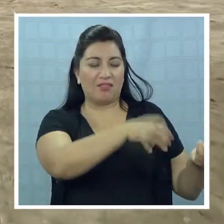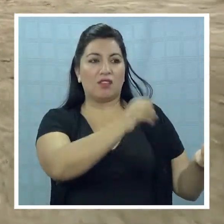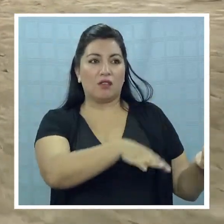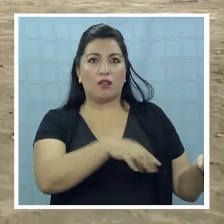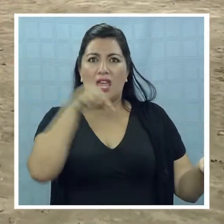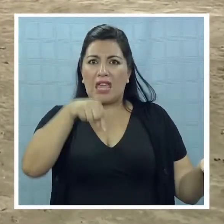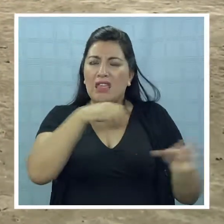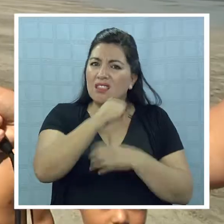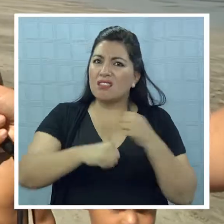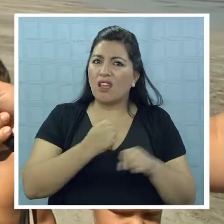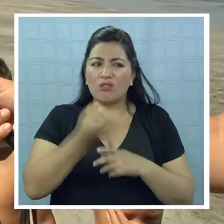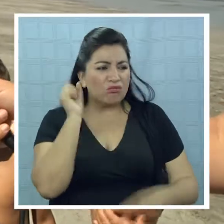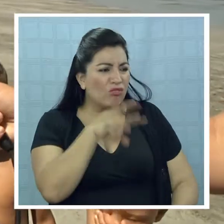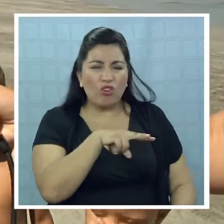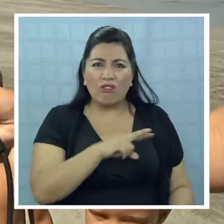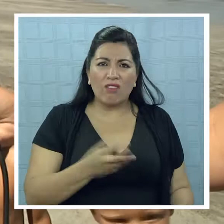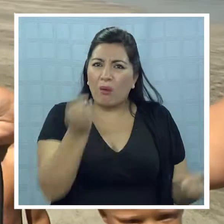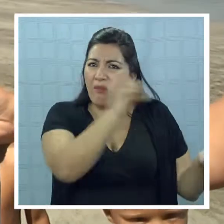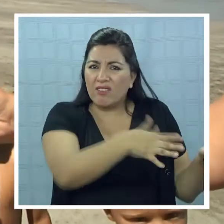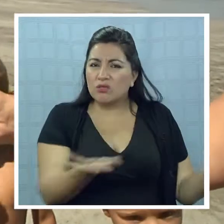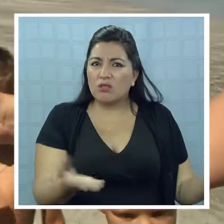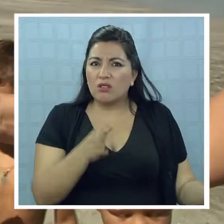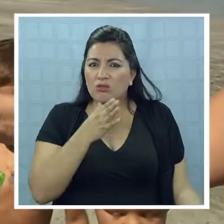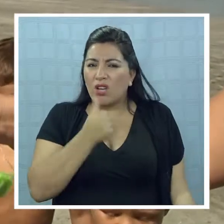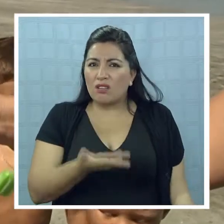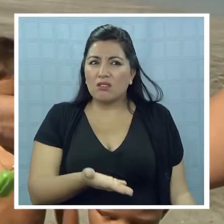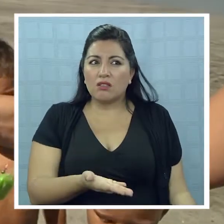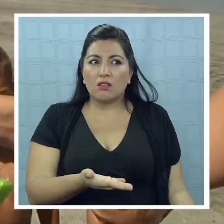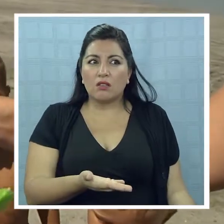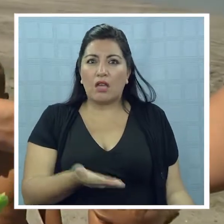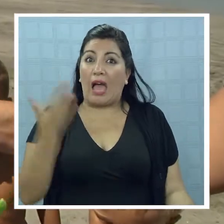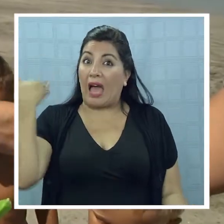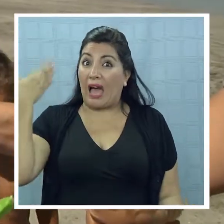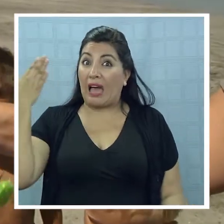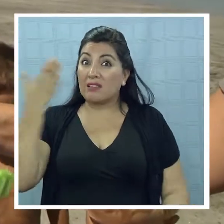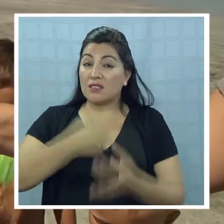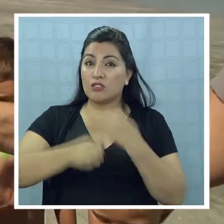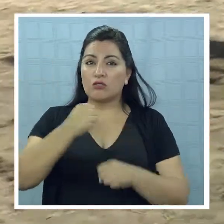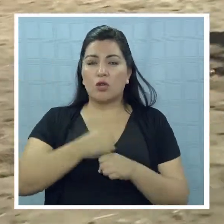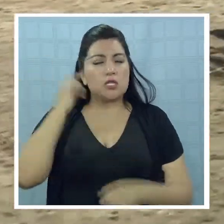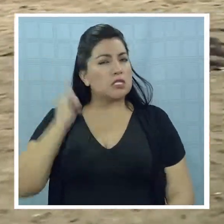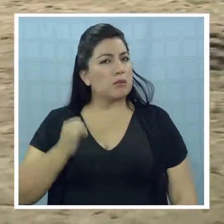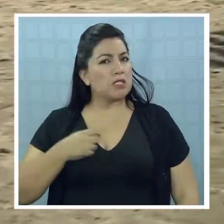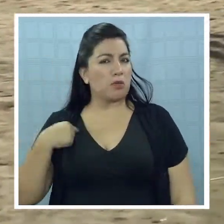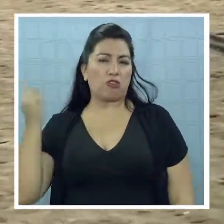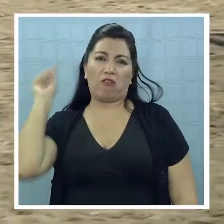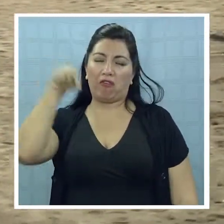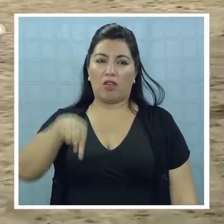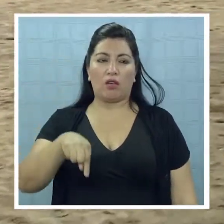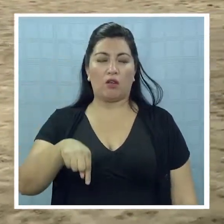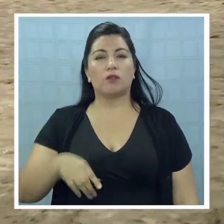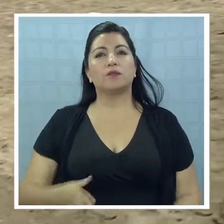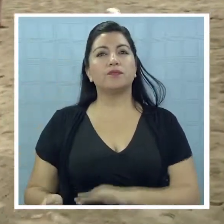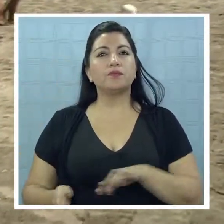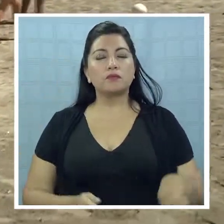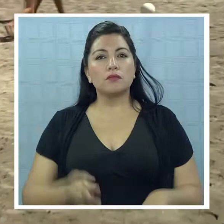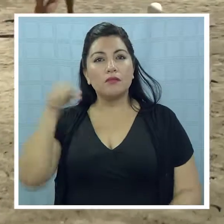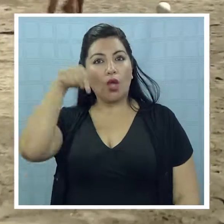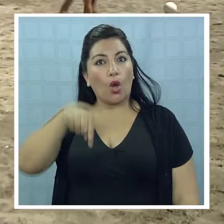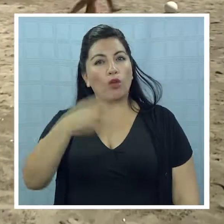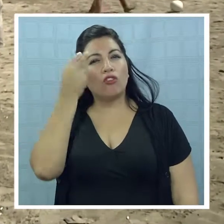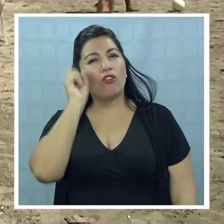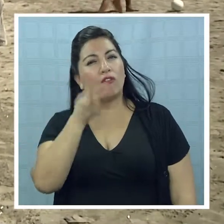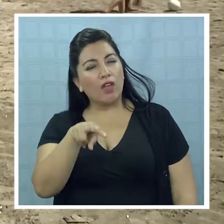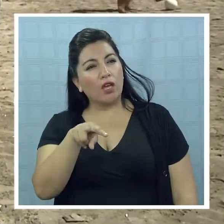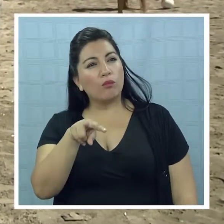basura. Este año no vi que había tachos de basura. Hace muchos años venimos nosotros. Hoy se ve acá